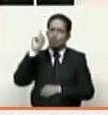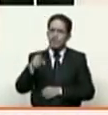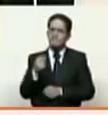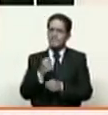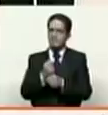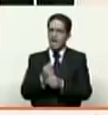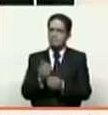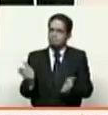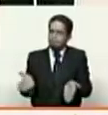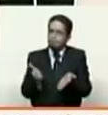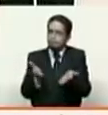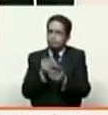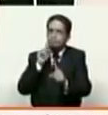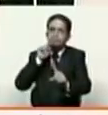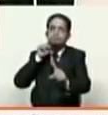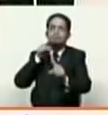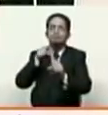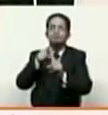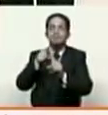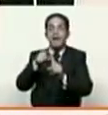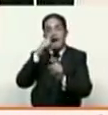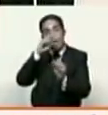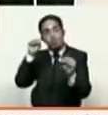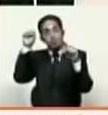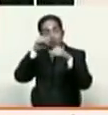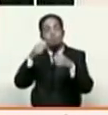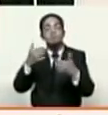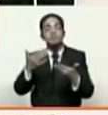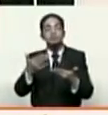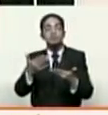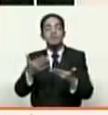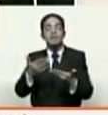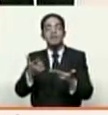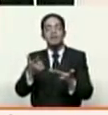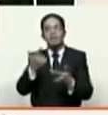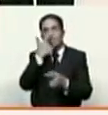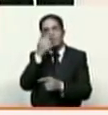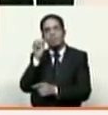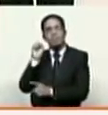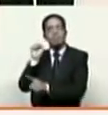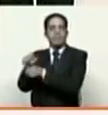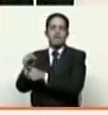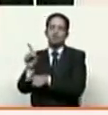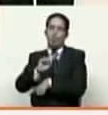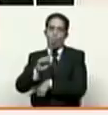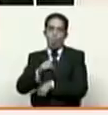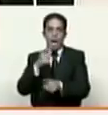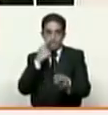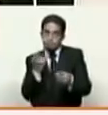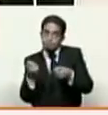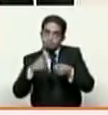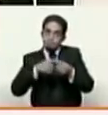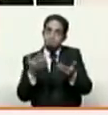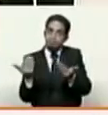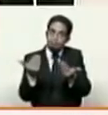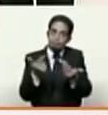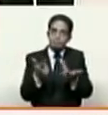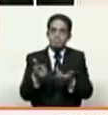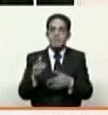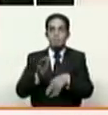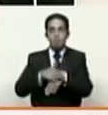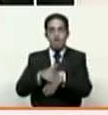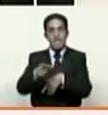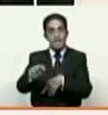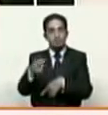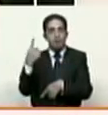solo camino y donde nuestros adultos mayores pues, no pueden quedar por fuera, sino que es un programa extraordinario con la sabiduría que les ha